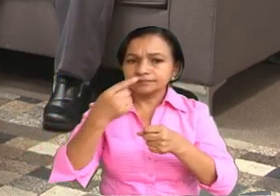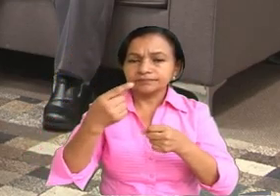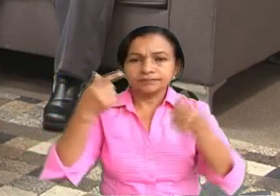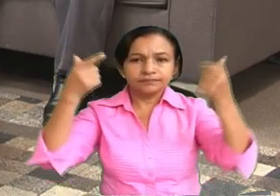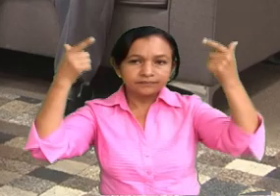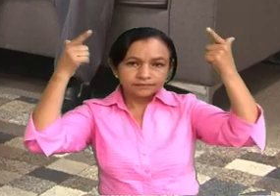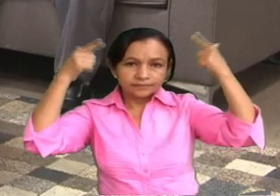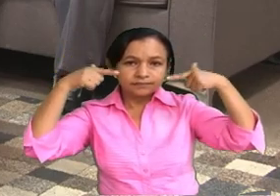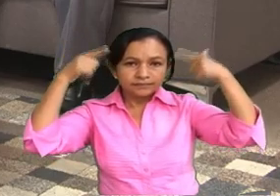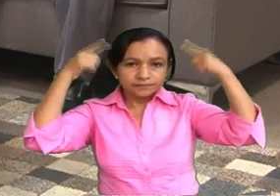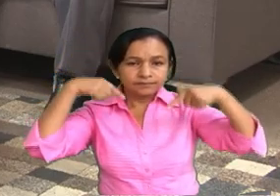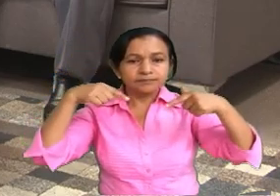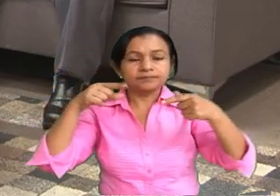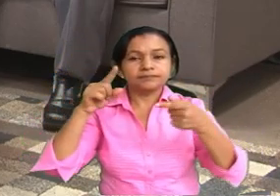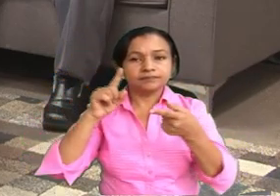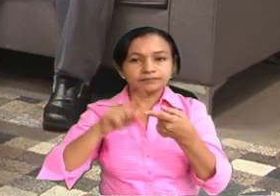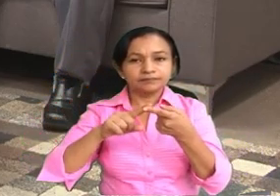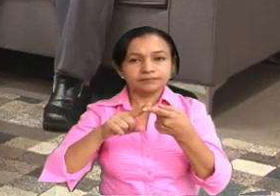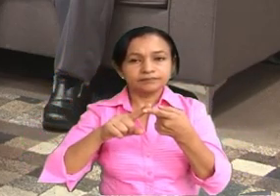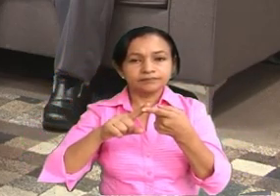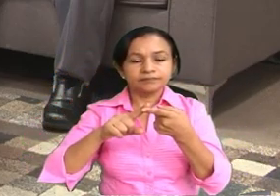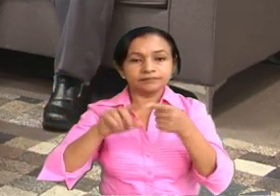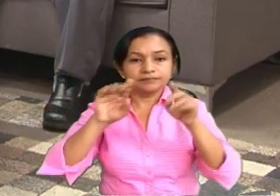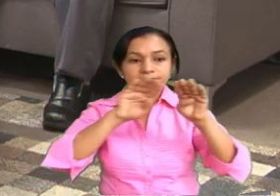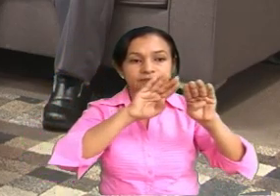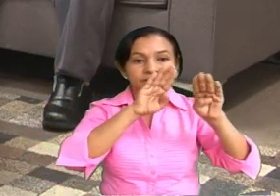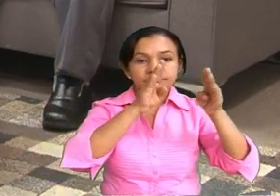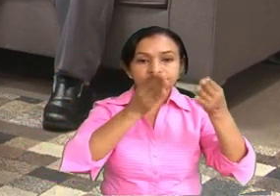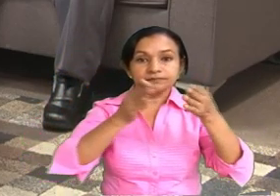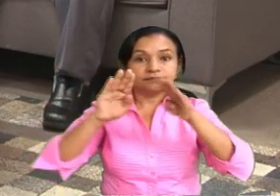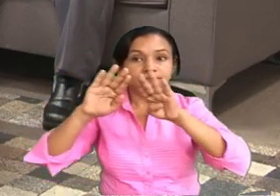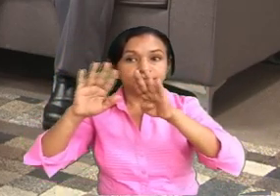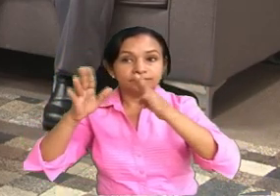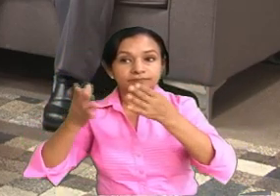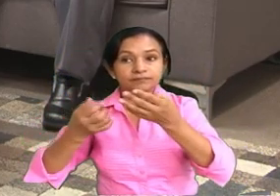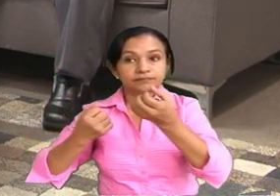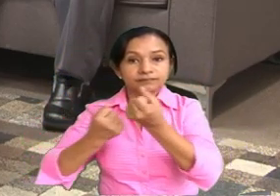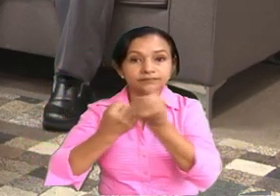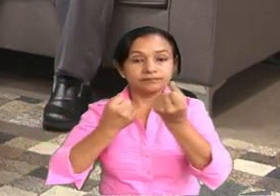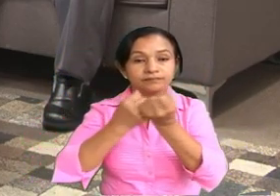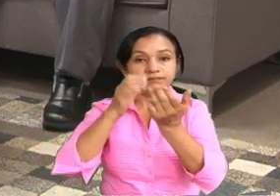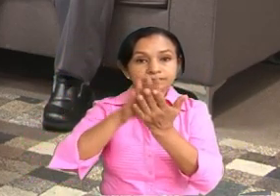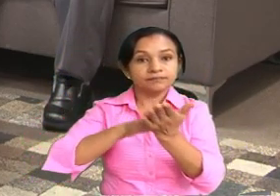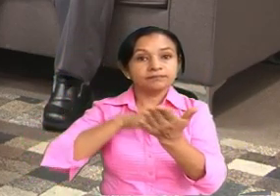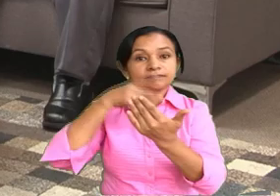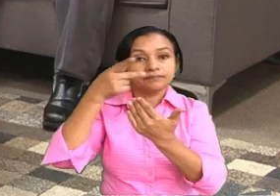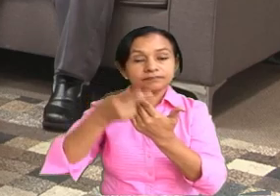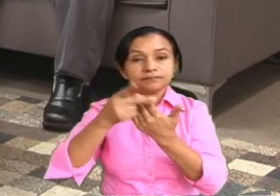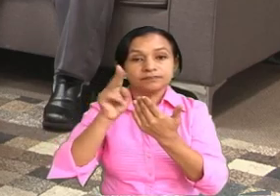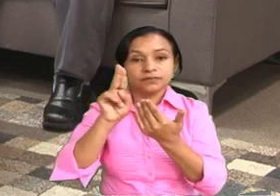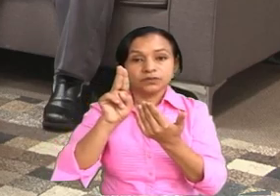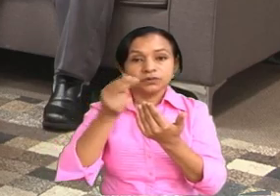Masaya particularmente cooperativas de mujeres formadas a través de los programas de Usura Cero,